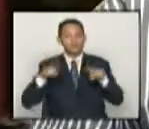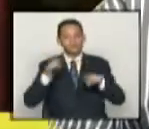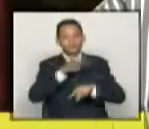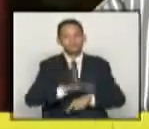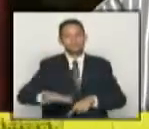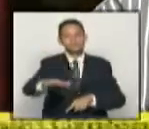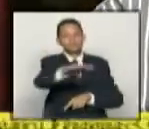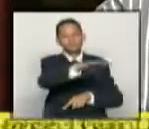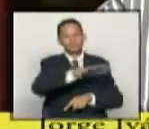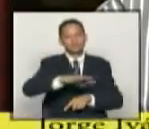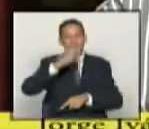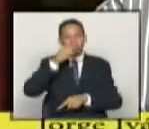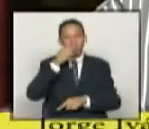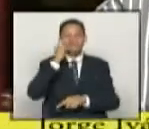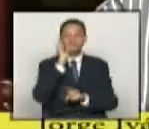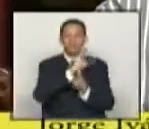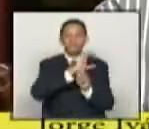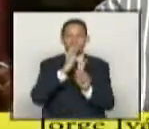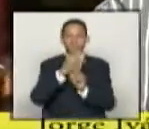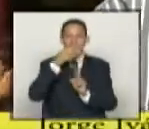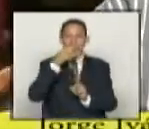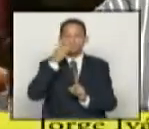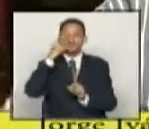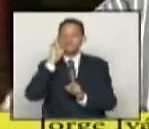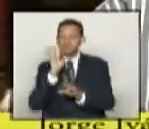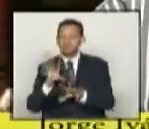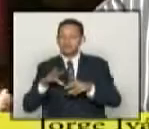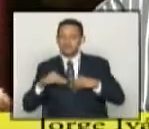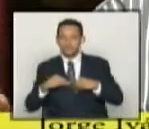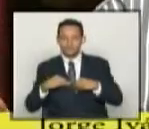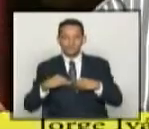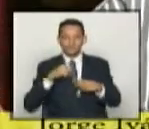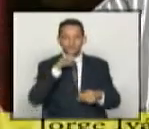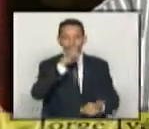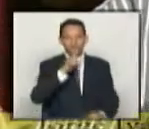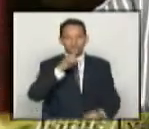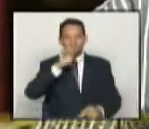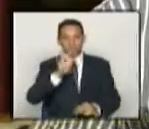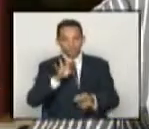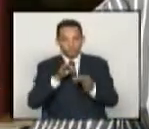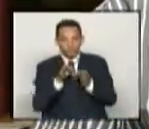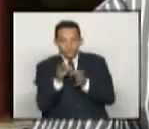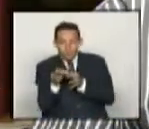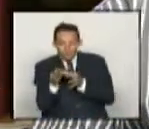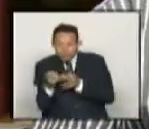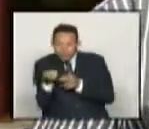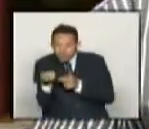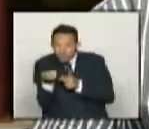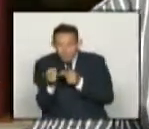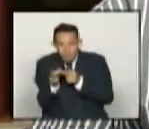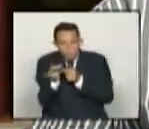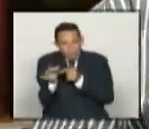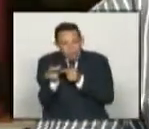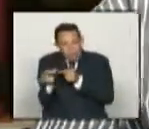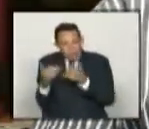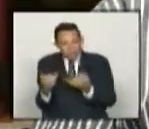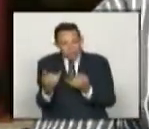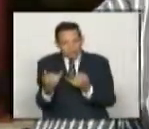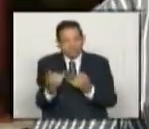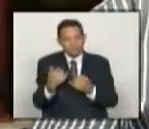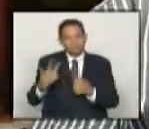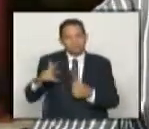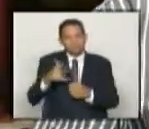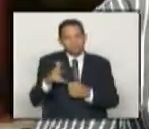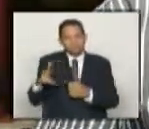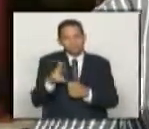tenemos 64 veredas y para recorrer 64 veredas hay 235 kilómetros de vías. Eso para entenderlo